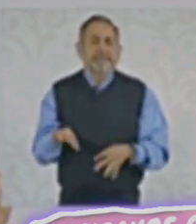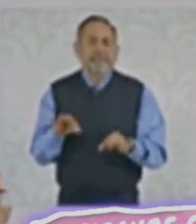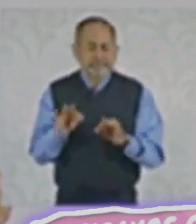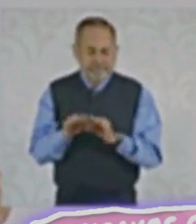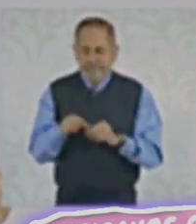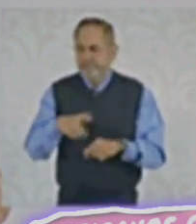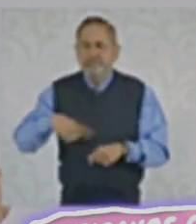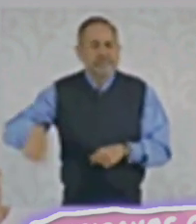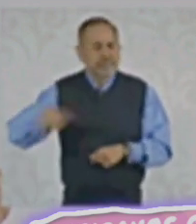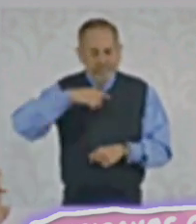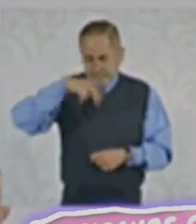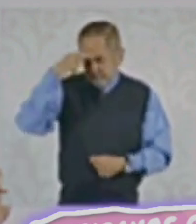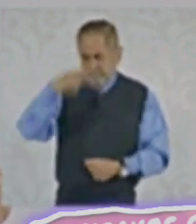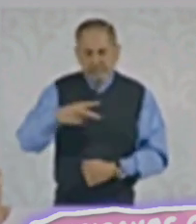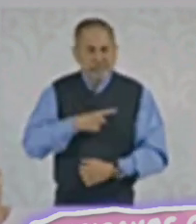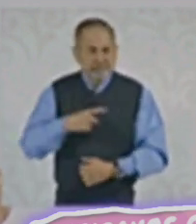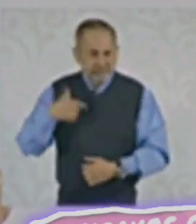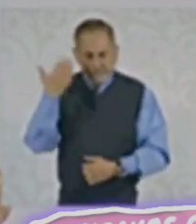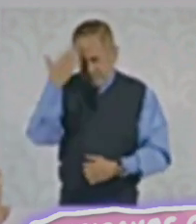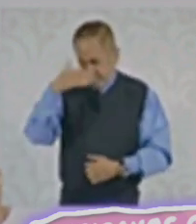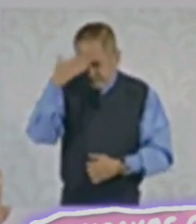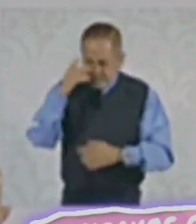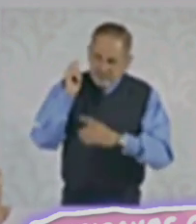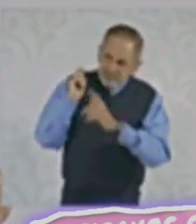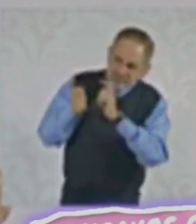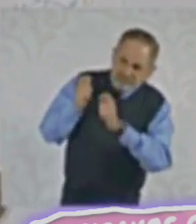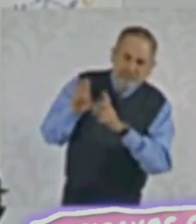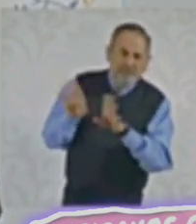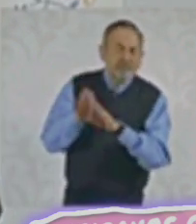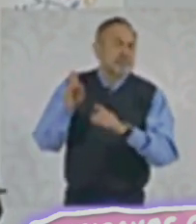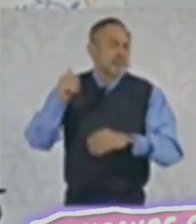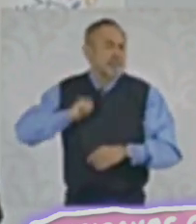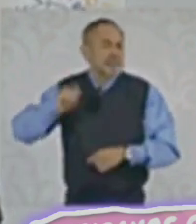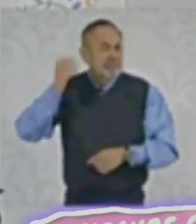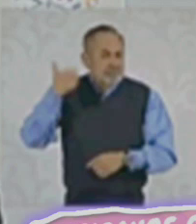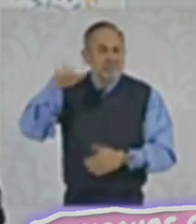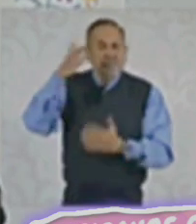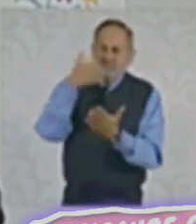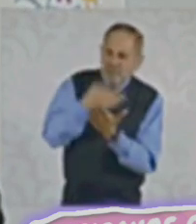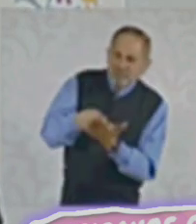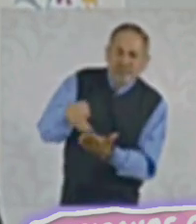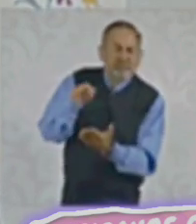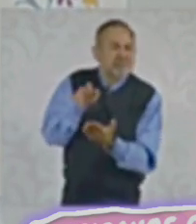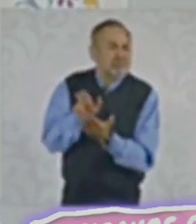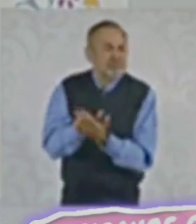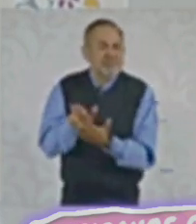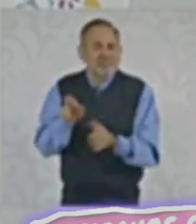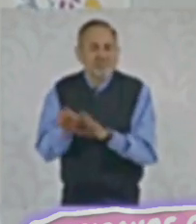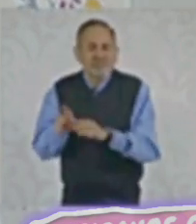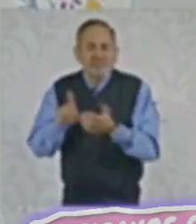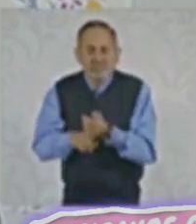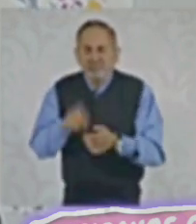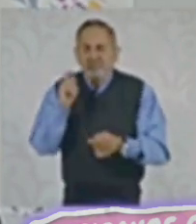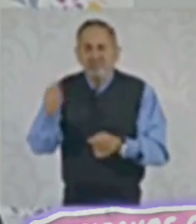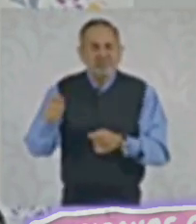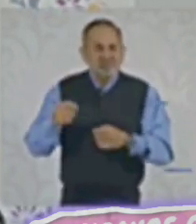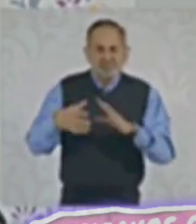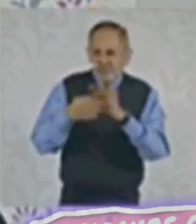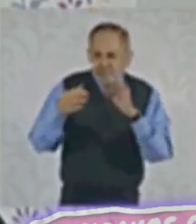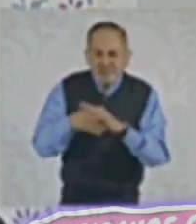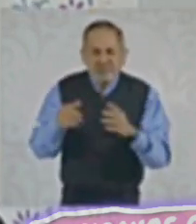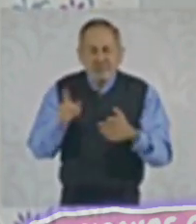todas y todos los mexicanos. ¿Quiénes fueron nuestros héroes y heroínas de la independencia?